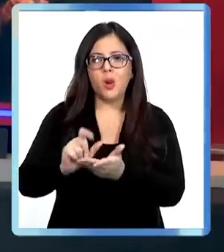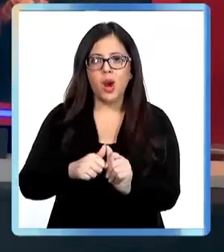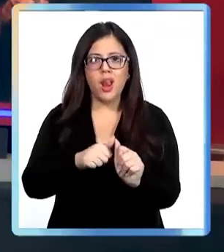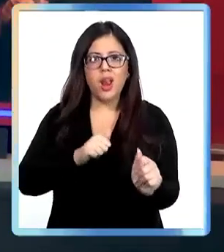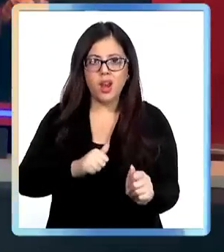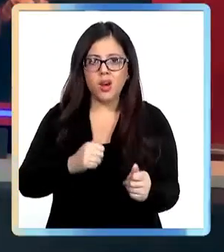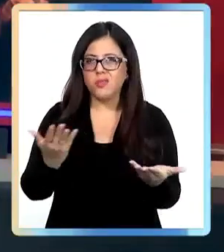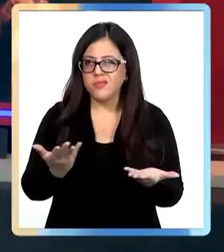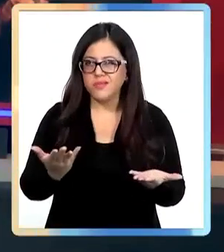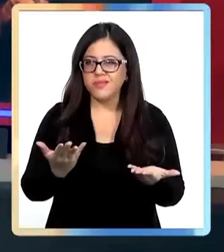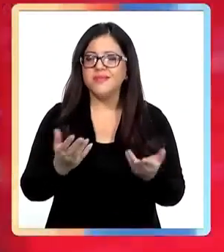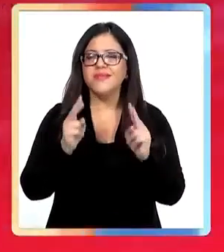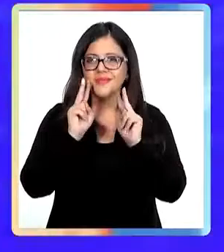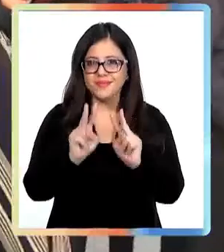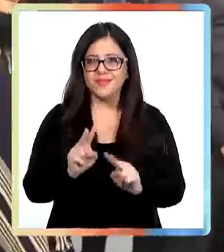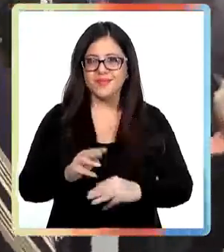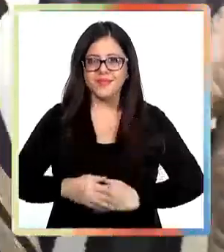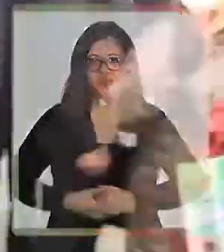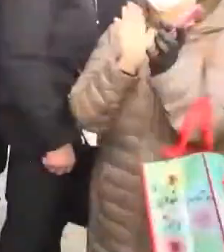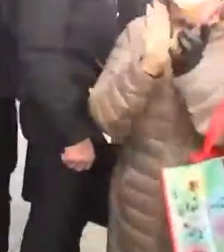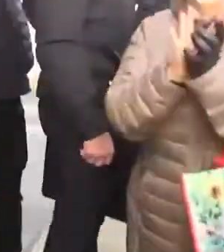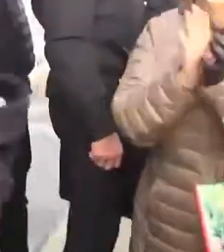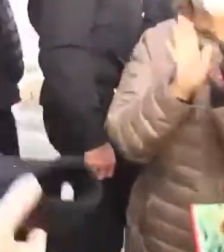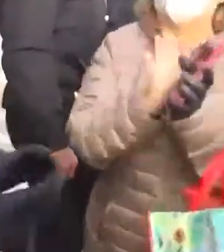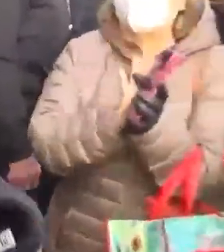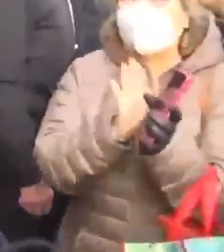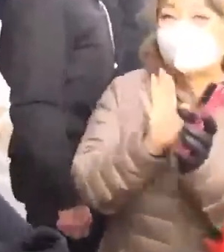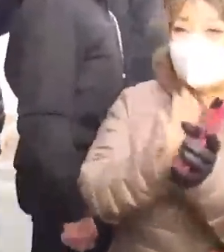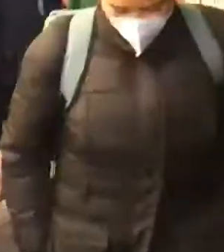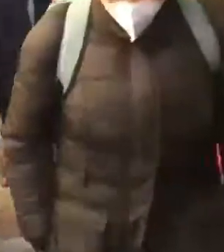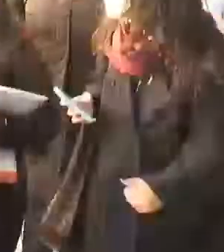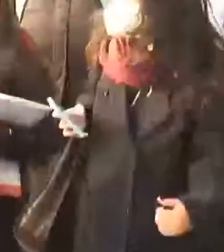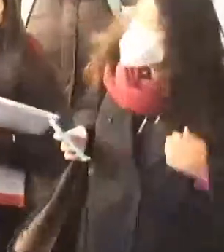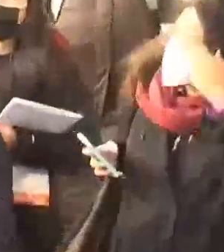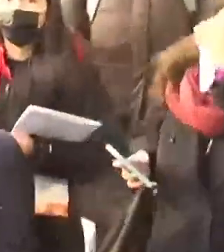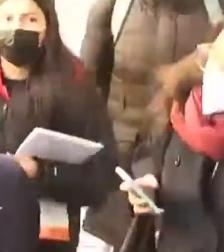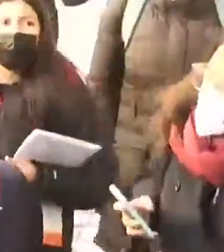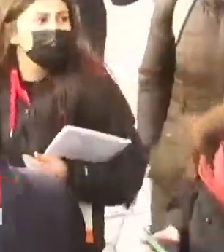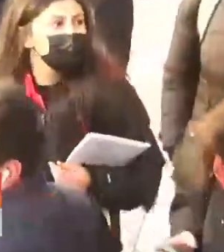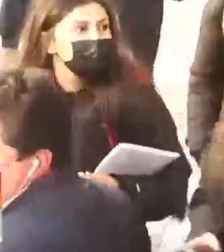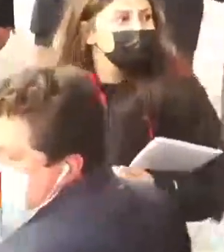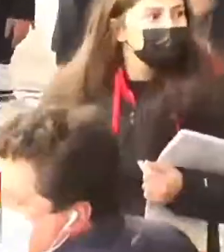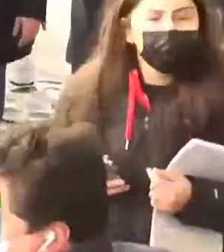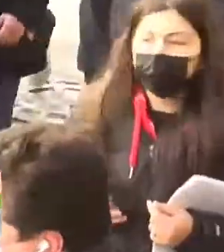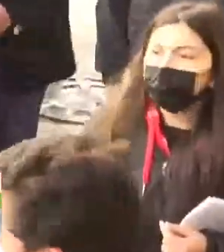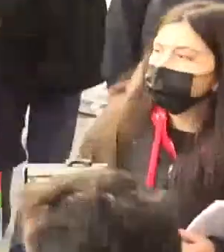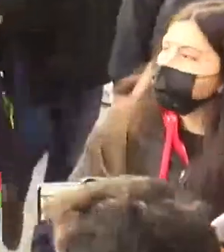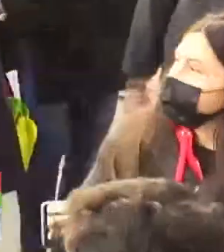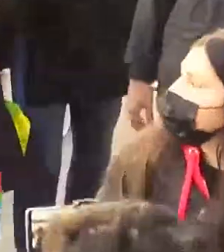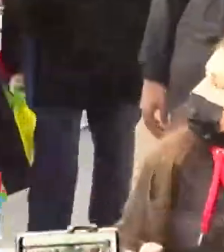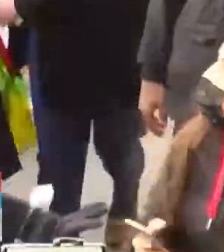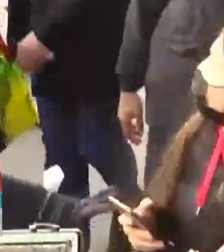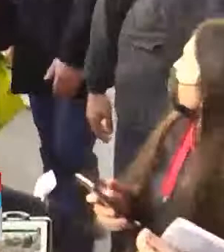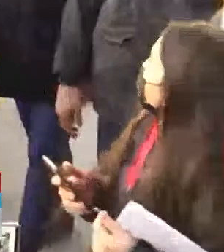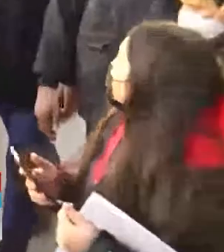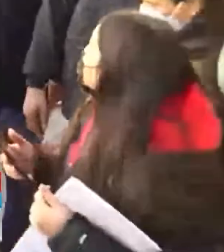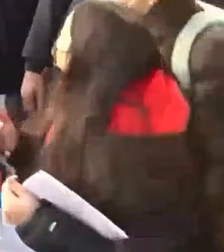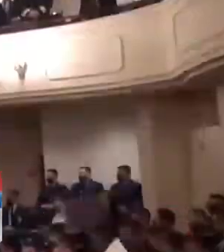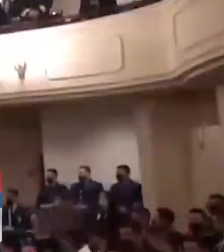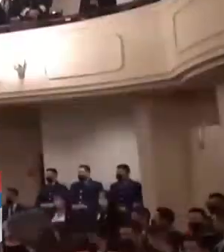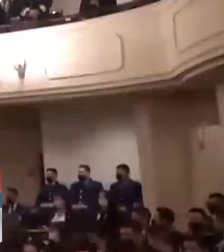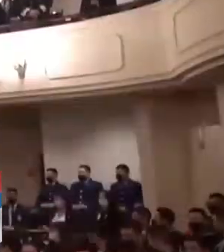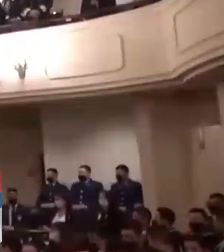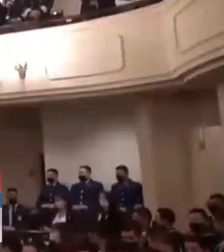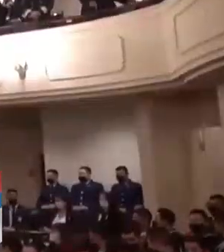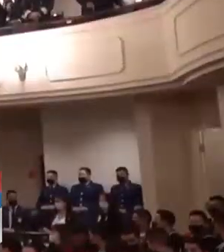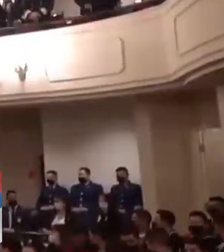ITV Patagonia nos explica. El presidente de la República se fue caminando hacia el Teatro Municipal de Punta Arenas, donde fue